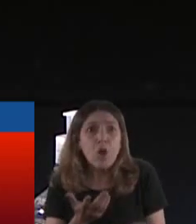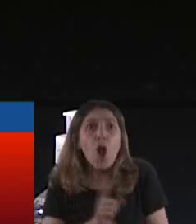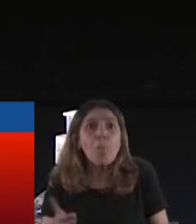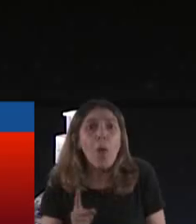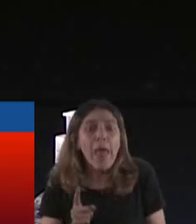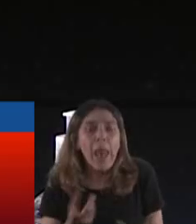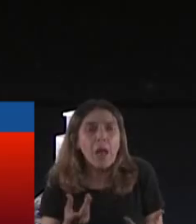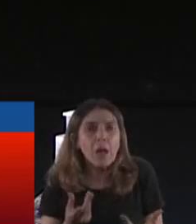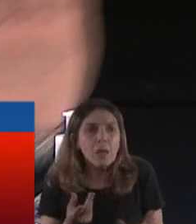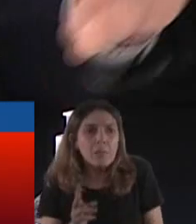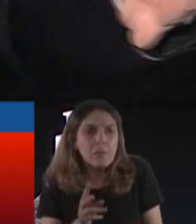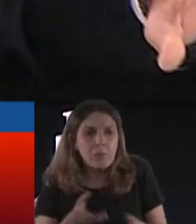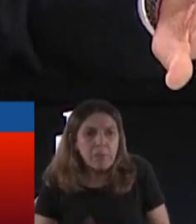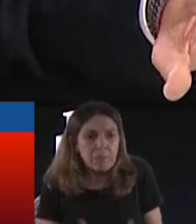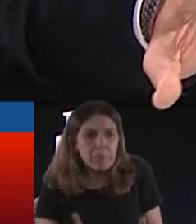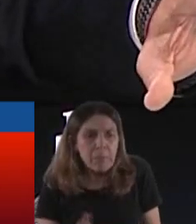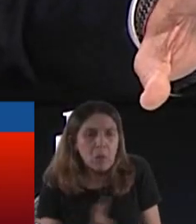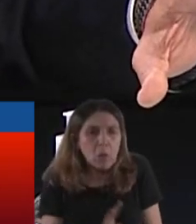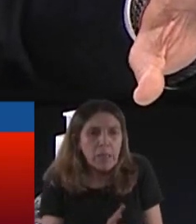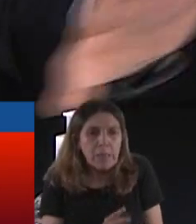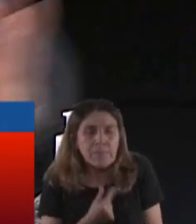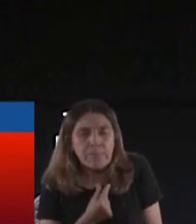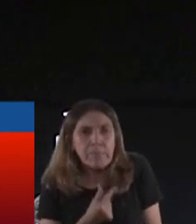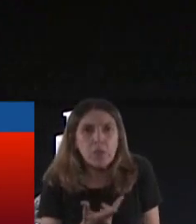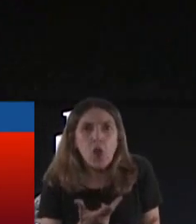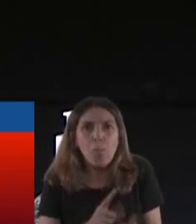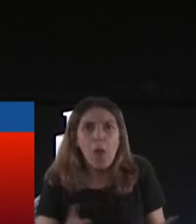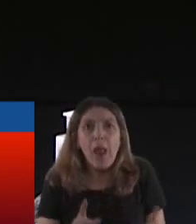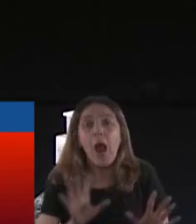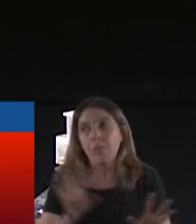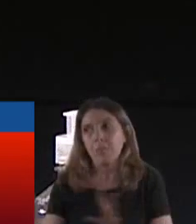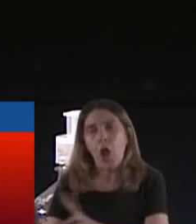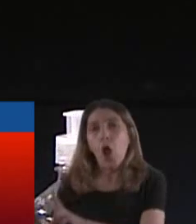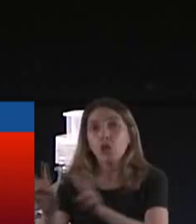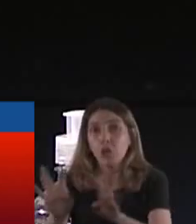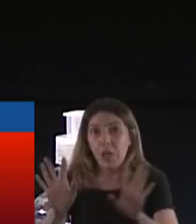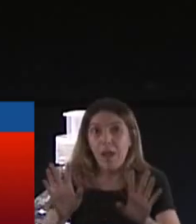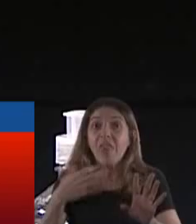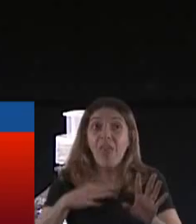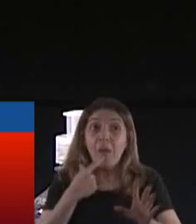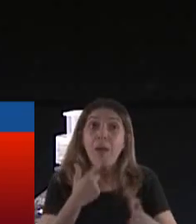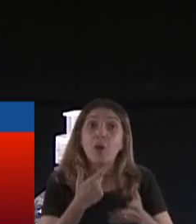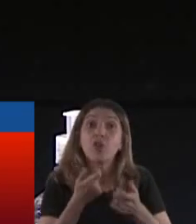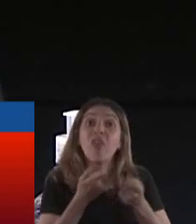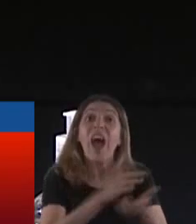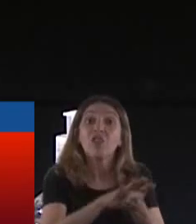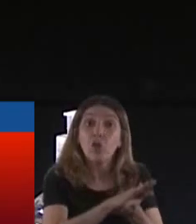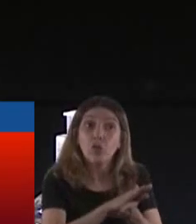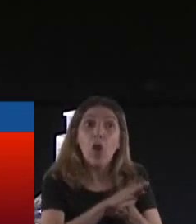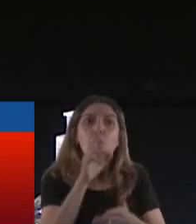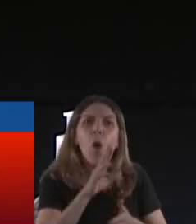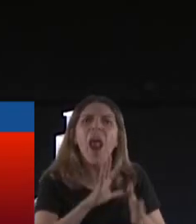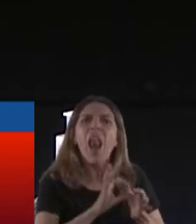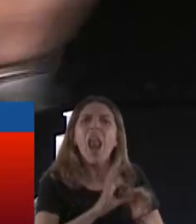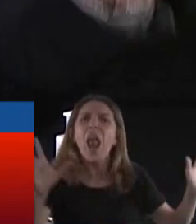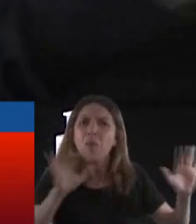a su hijo. Ah, bueno, pero ese es otro tema. Entonces tenemos que resolver, para que la mujer sea libre, que quien quiera tener a